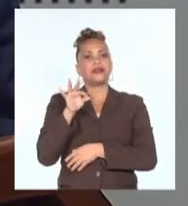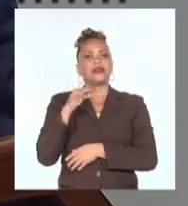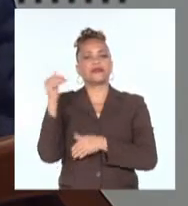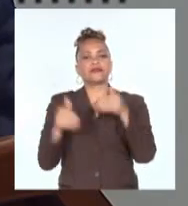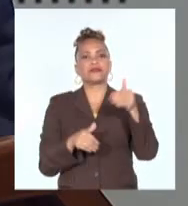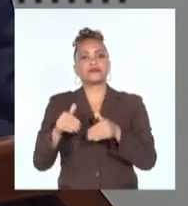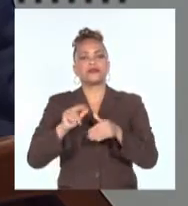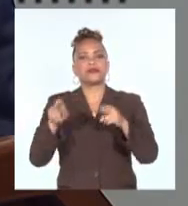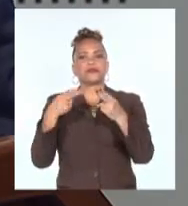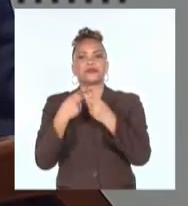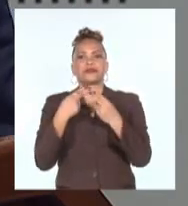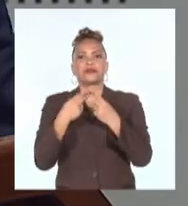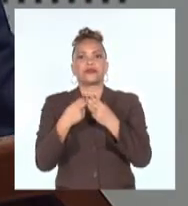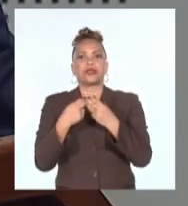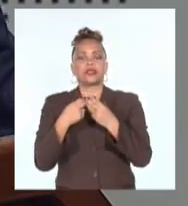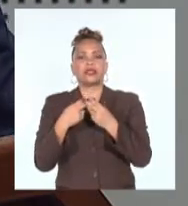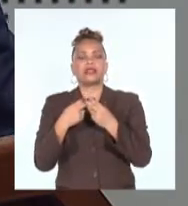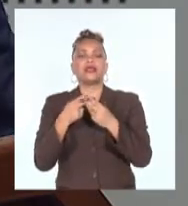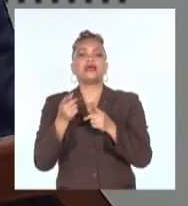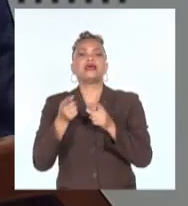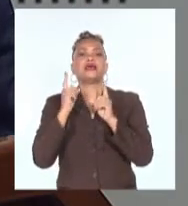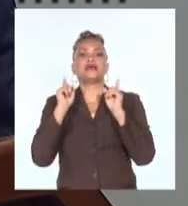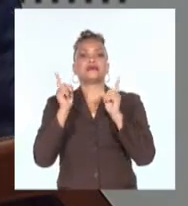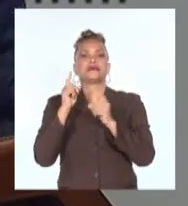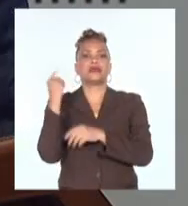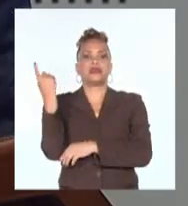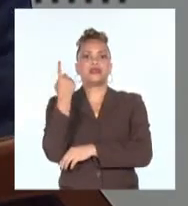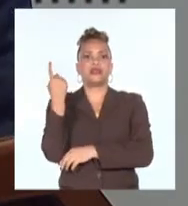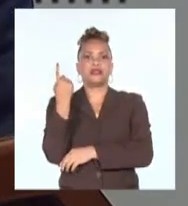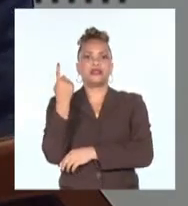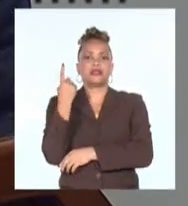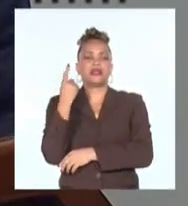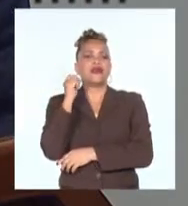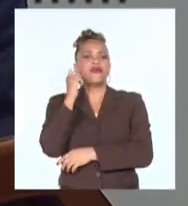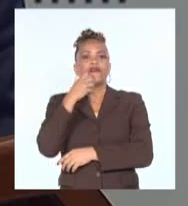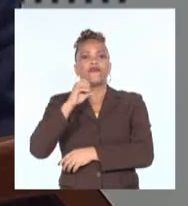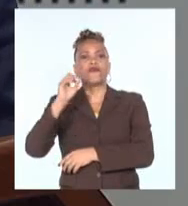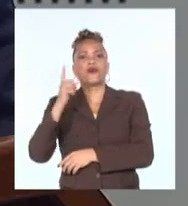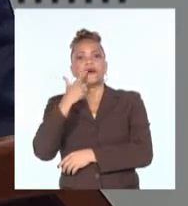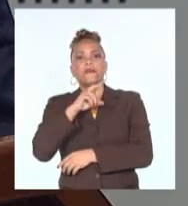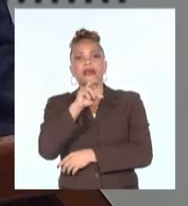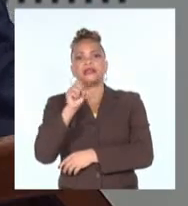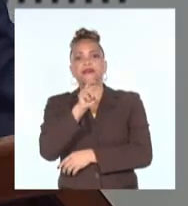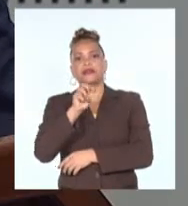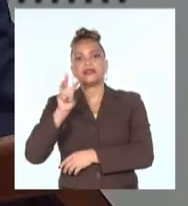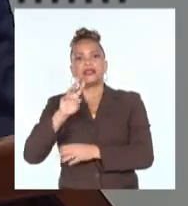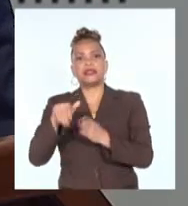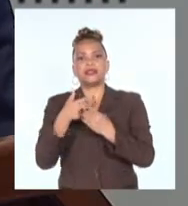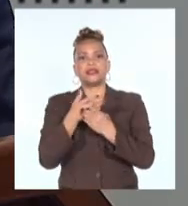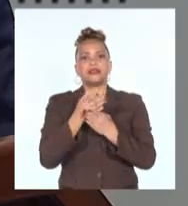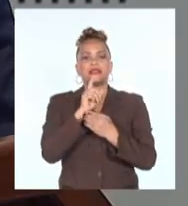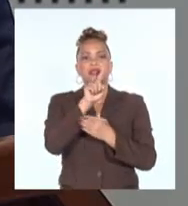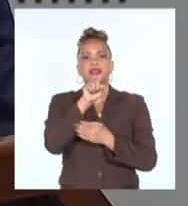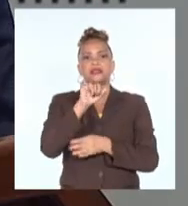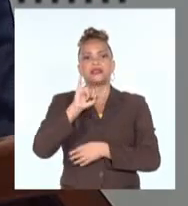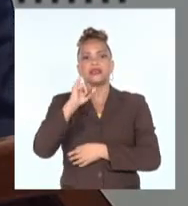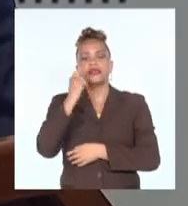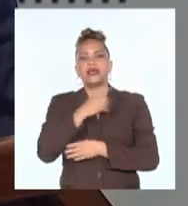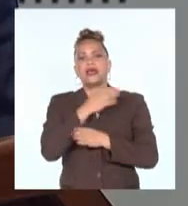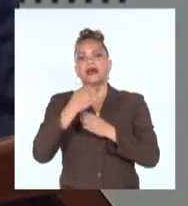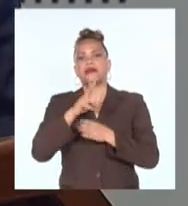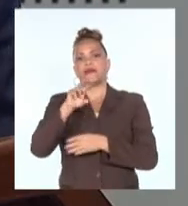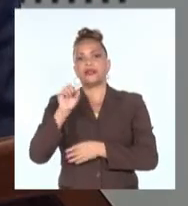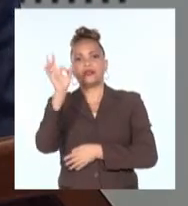Foro de Ciencia e Innovación que a nivel mundial hará la FAO en el 2023, del 16 al 20 de octubre, en nuestra sede central en